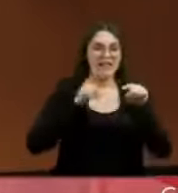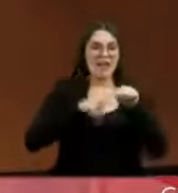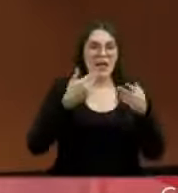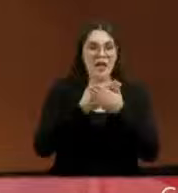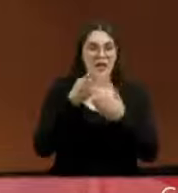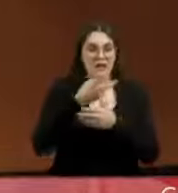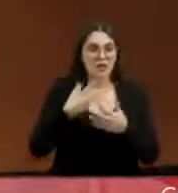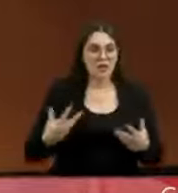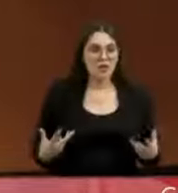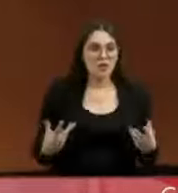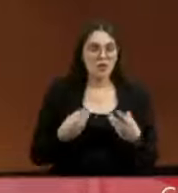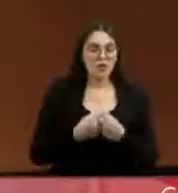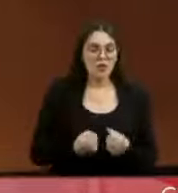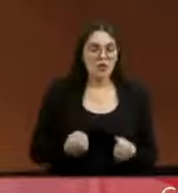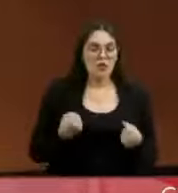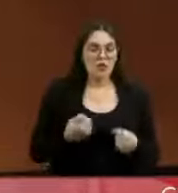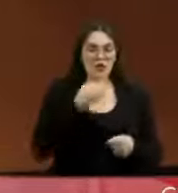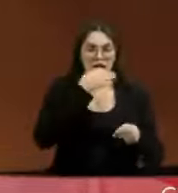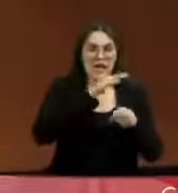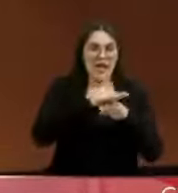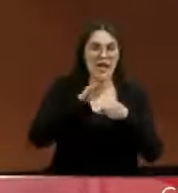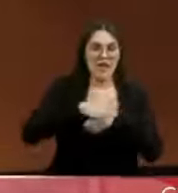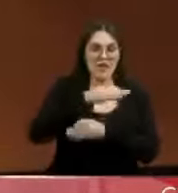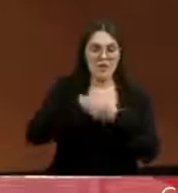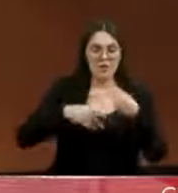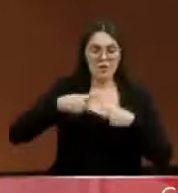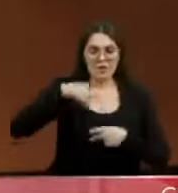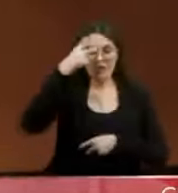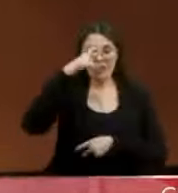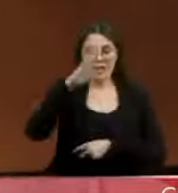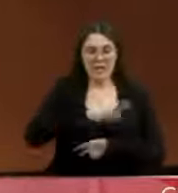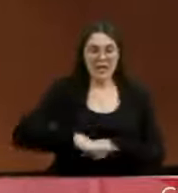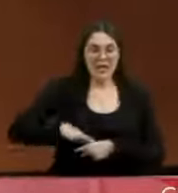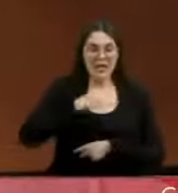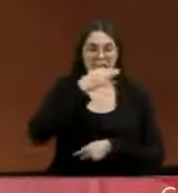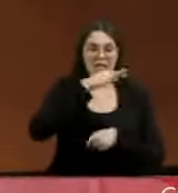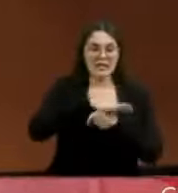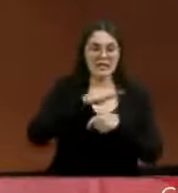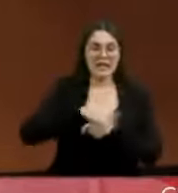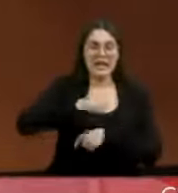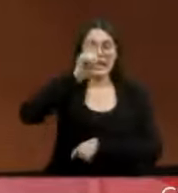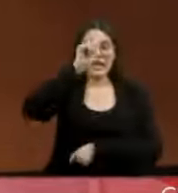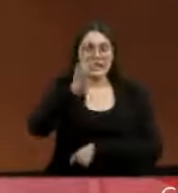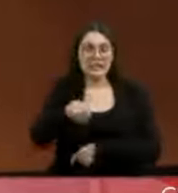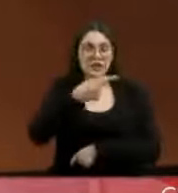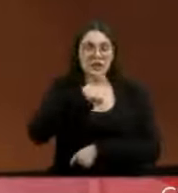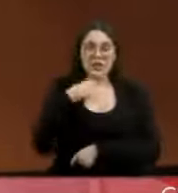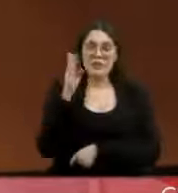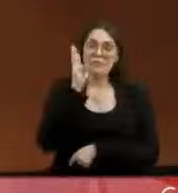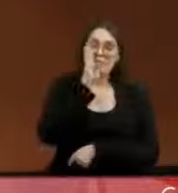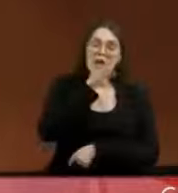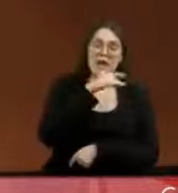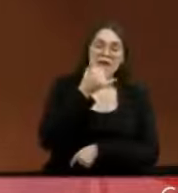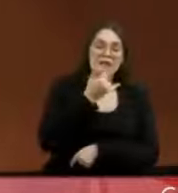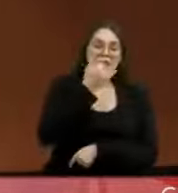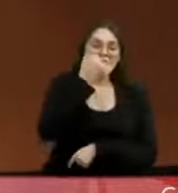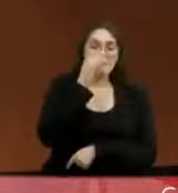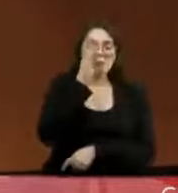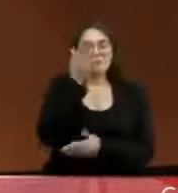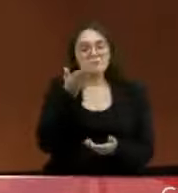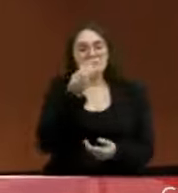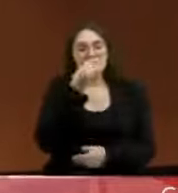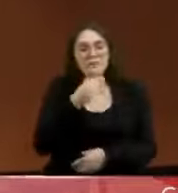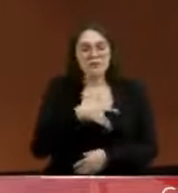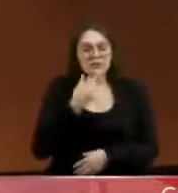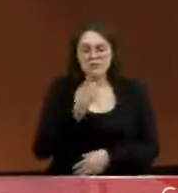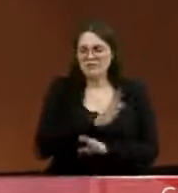colectiva le decimos al pueblo de México que no sabemos fallarles, que no vamos a dar un